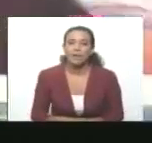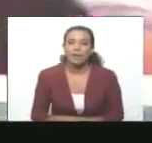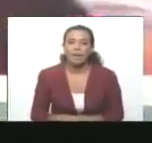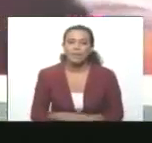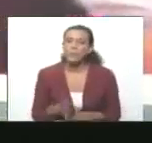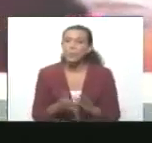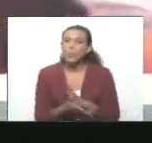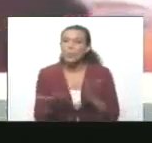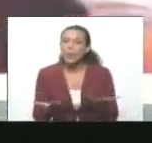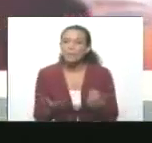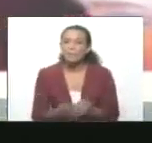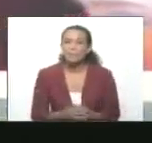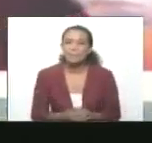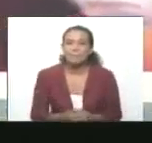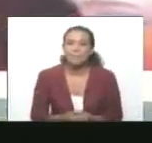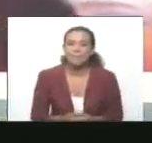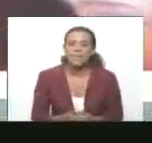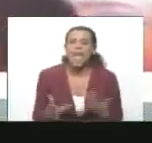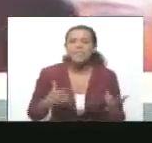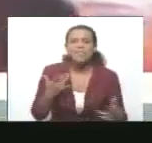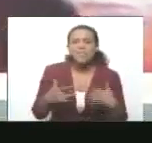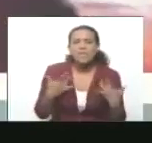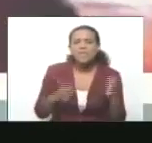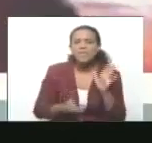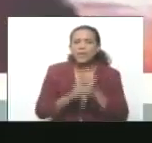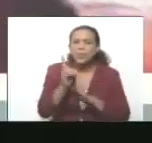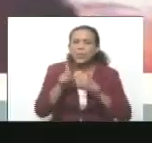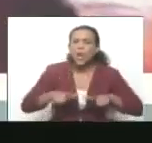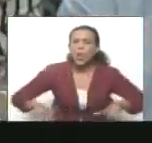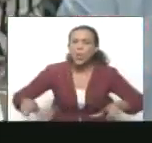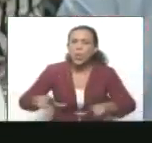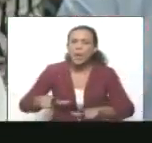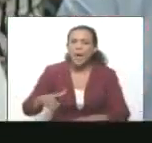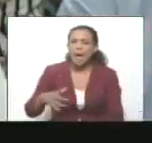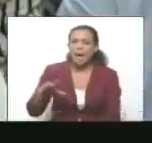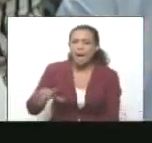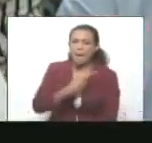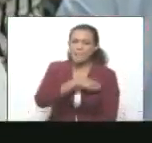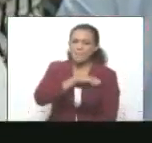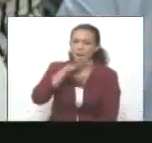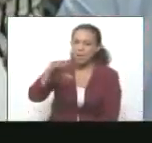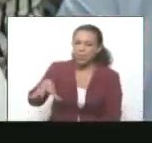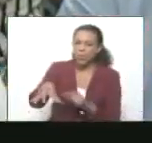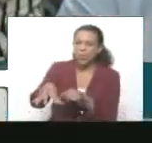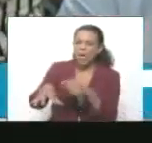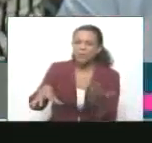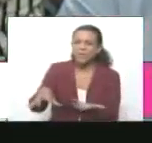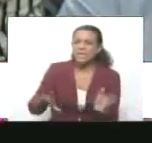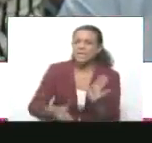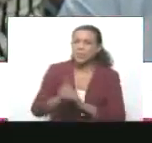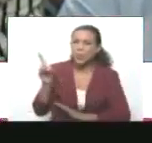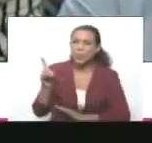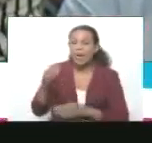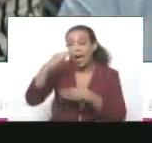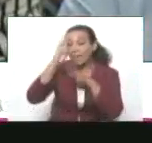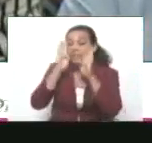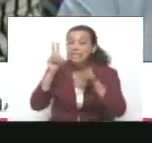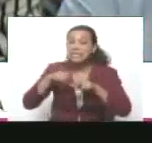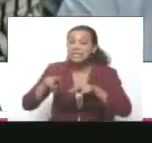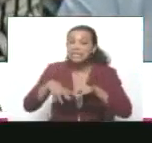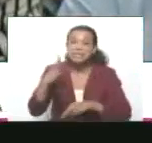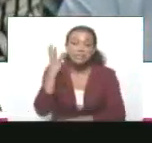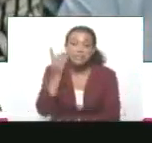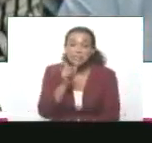Música. Uh-huh. ¿Qué actividades desarrollan ustedes? Nosotros atendemos a niños y